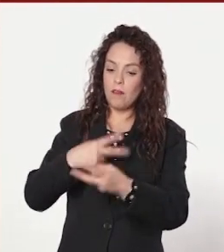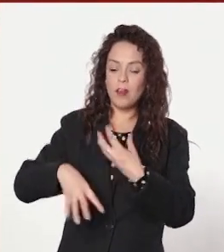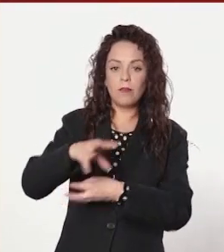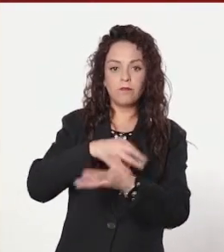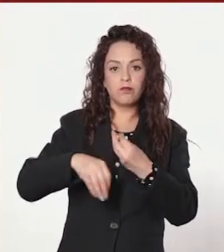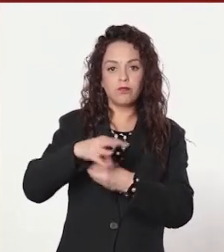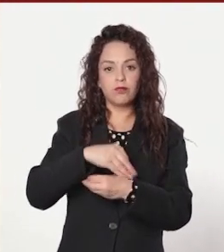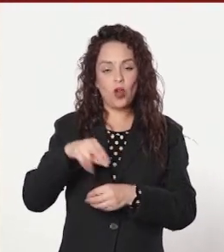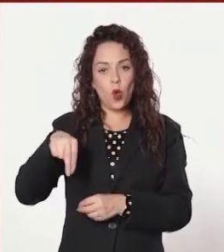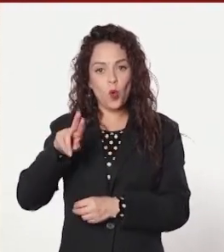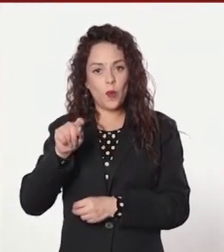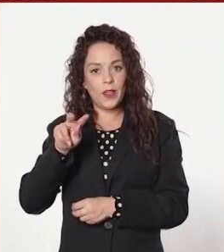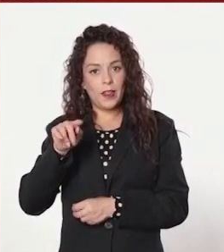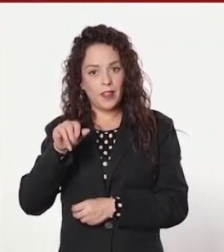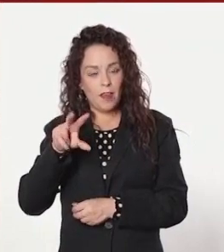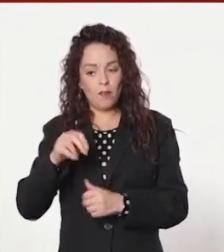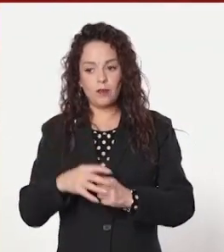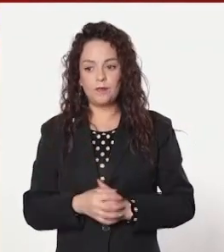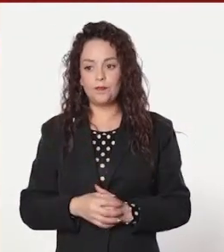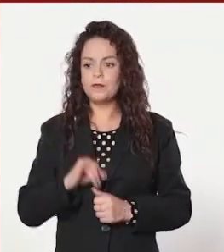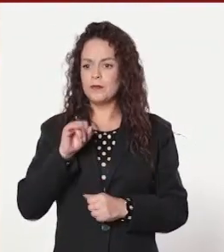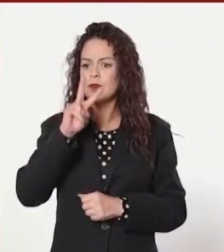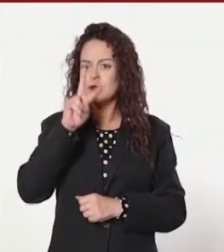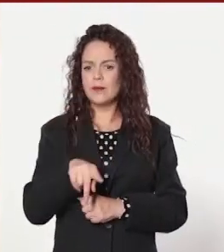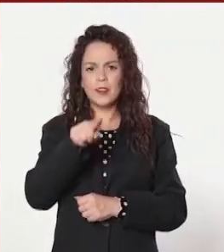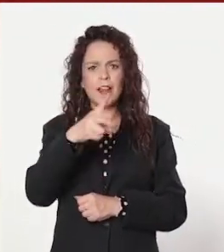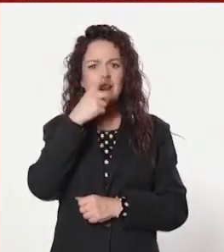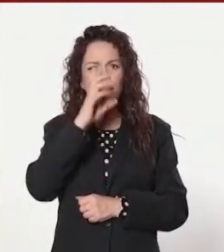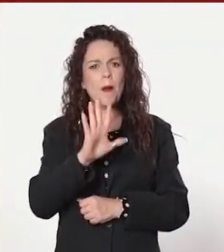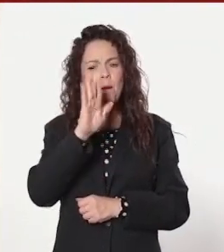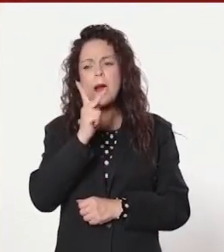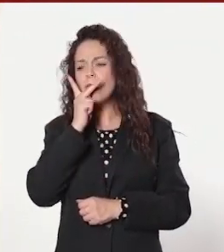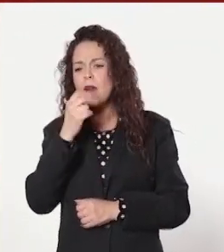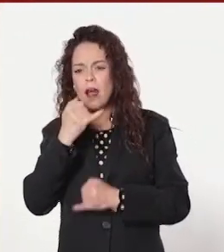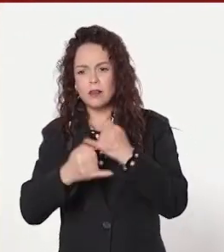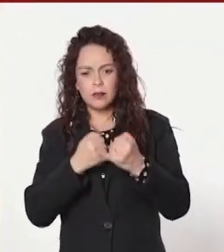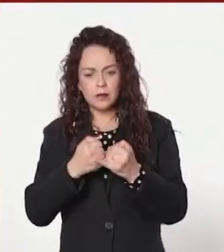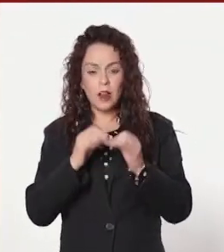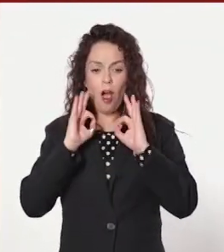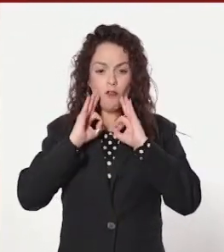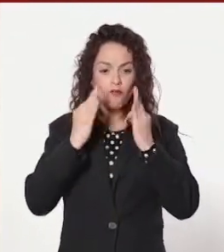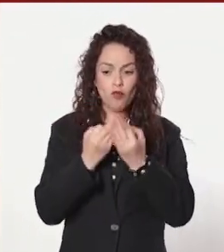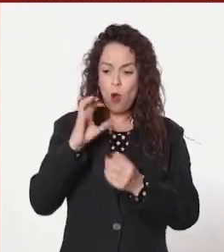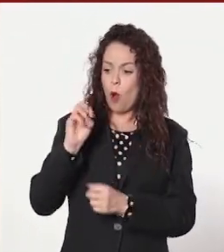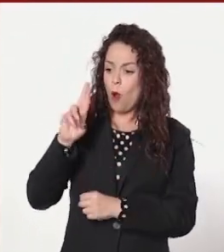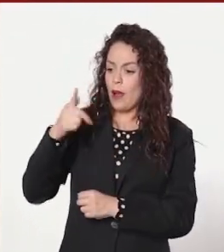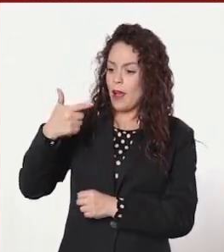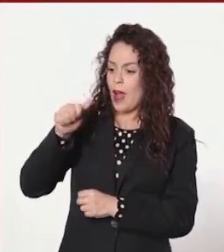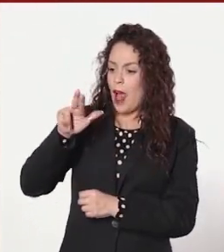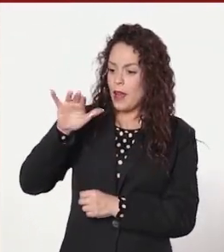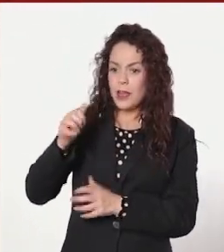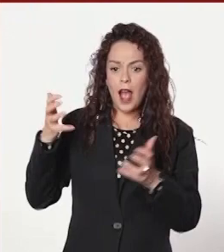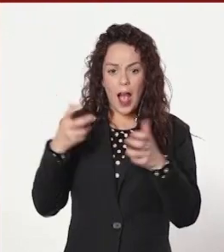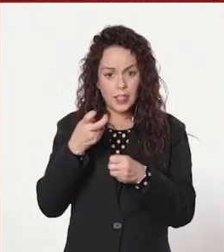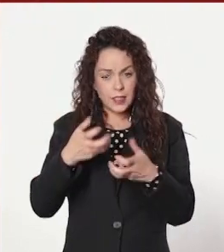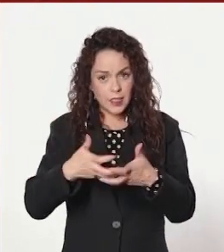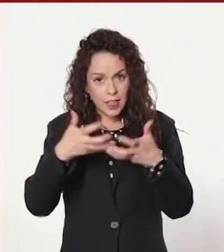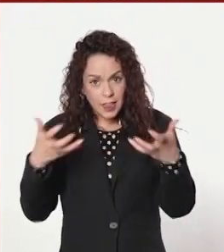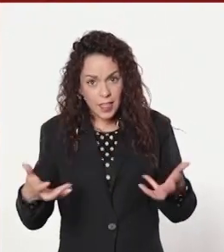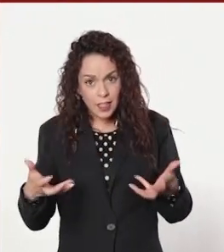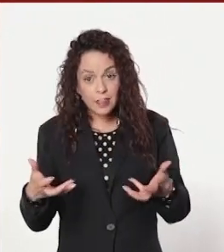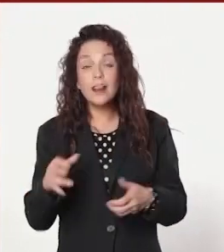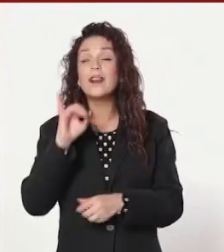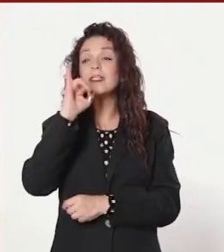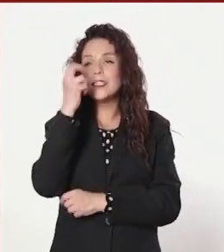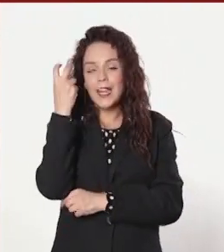Oye, bien lo dijiste al inicio que es como un juego de palabras. Entonces, de manera orgánica se hace esta tierra.